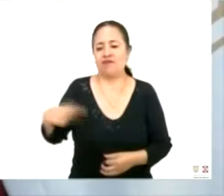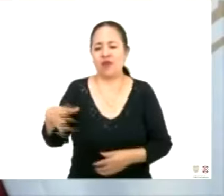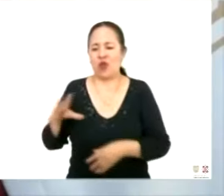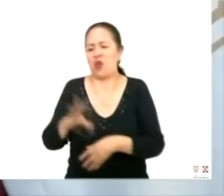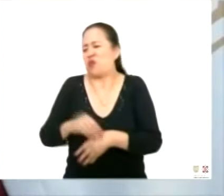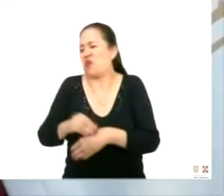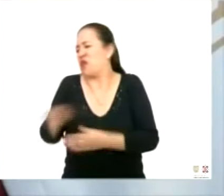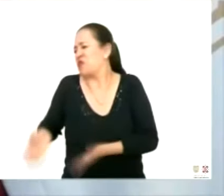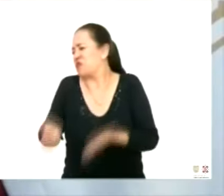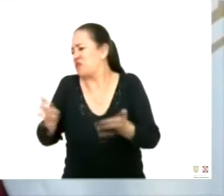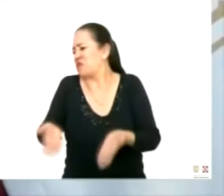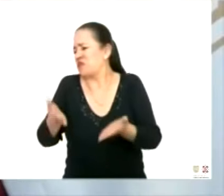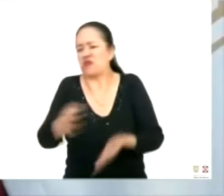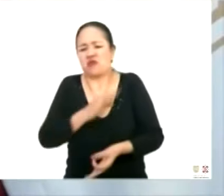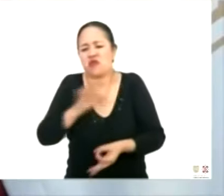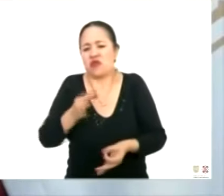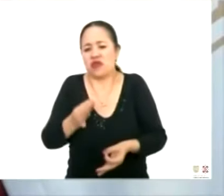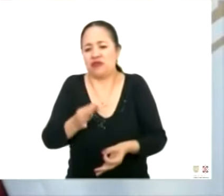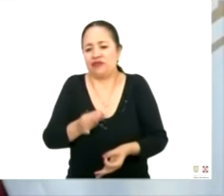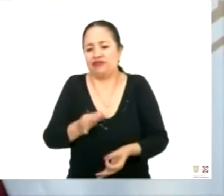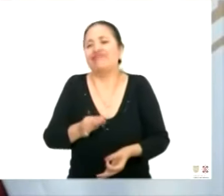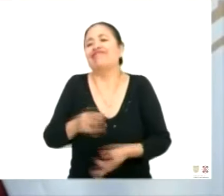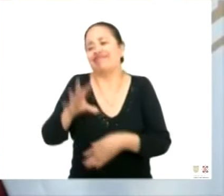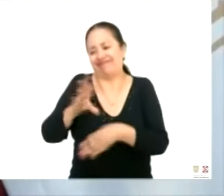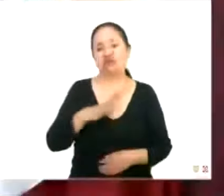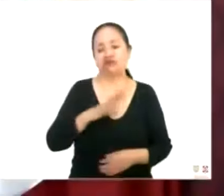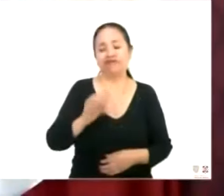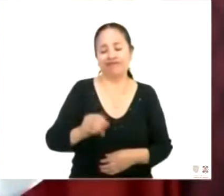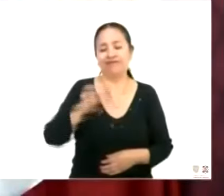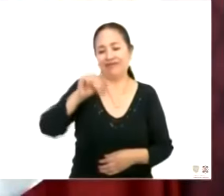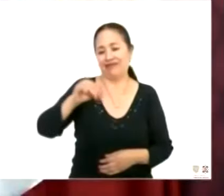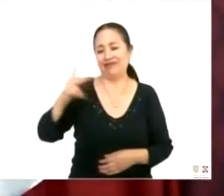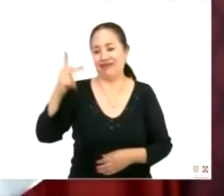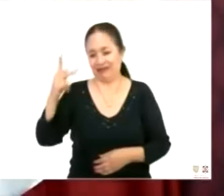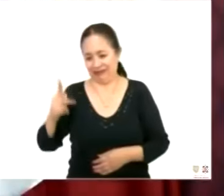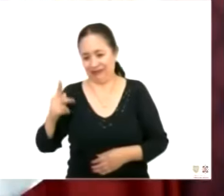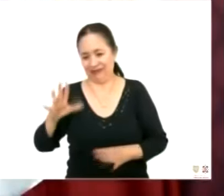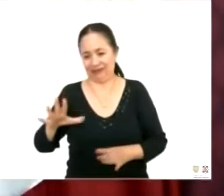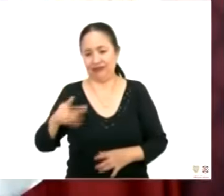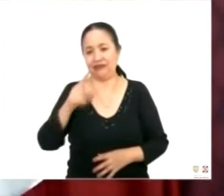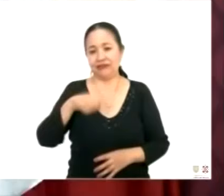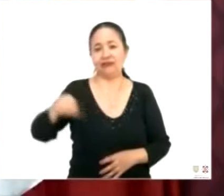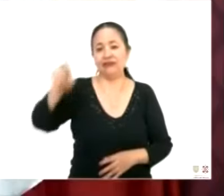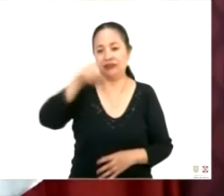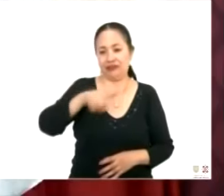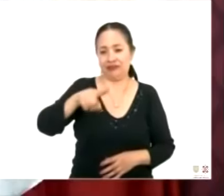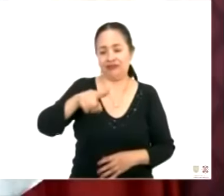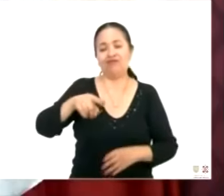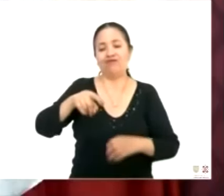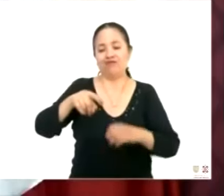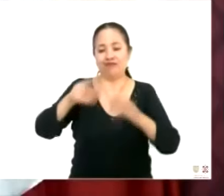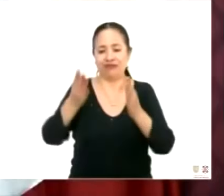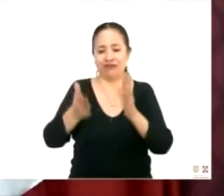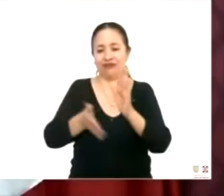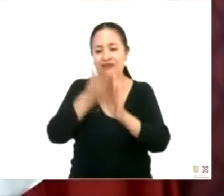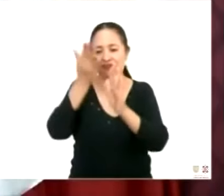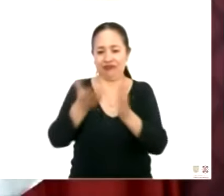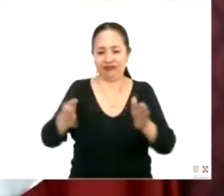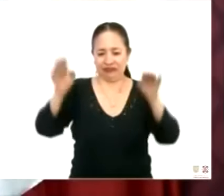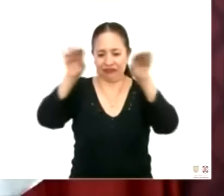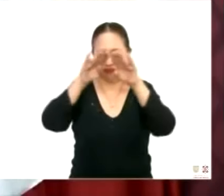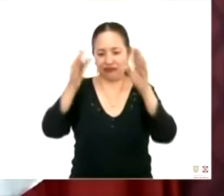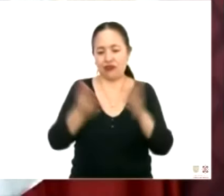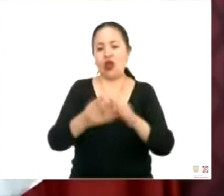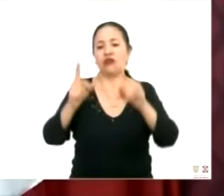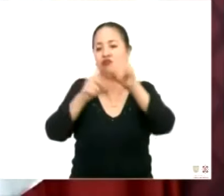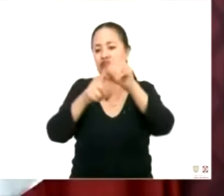permitió que se hicieran excavaciones profundas en el predio. Se ordenó el aseguramiento del inmueble donde se lleva a cabo la obra